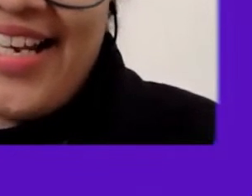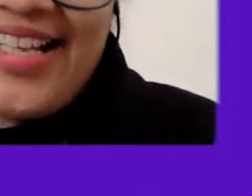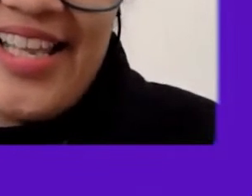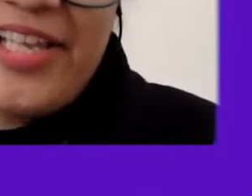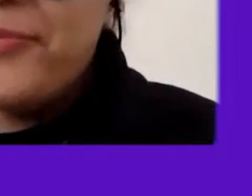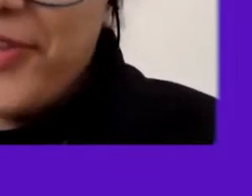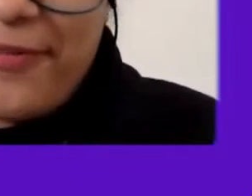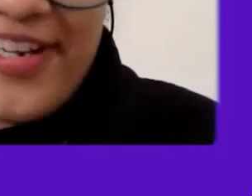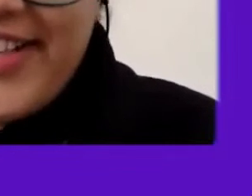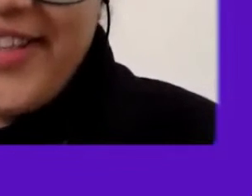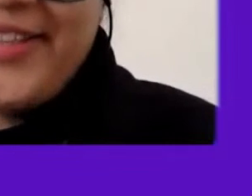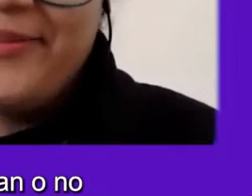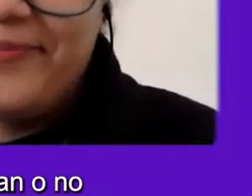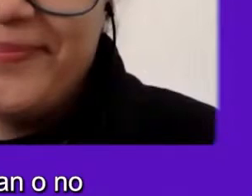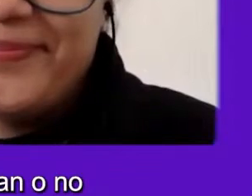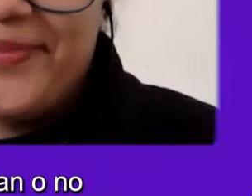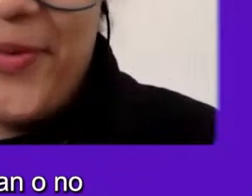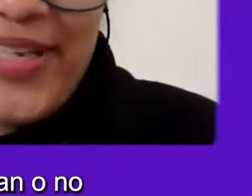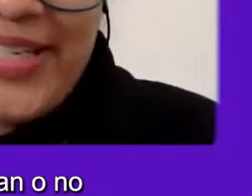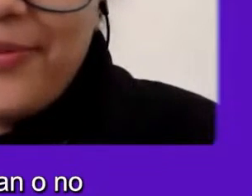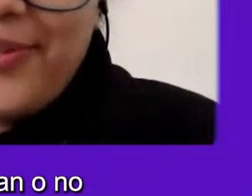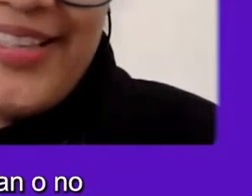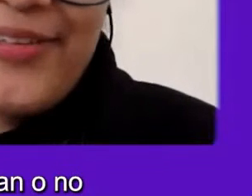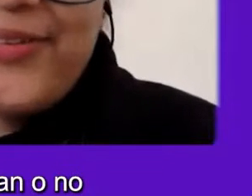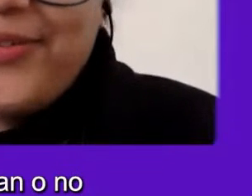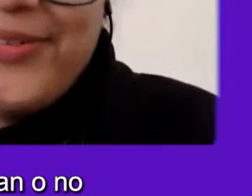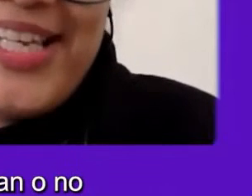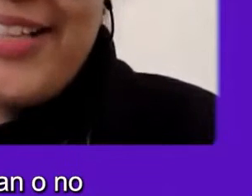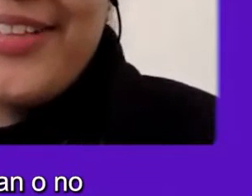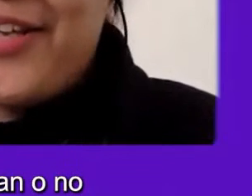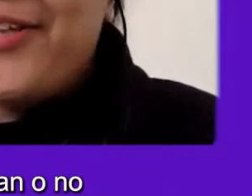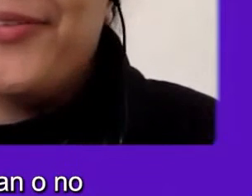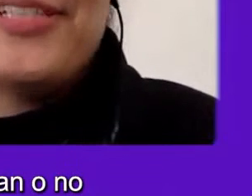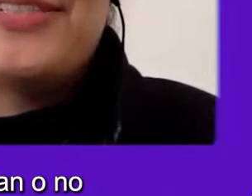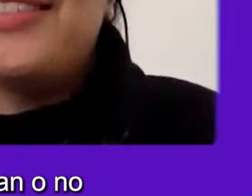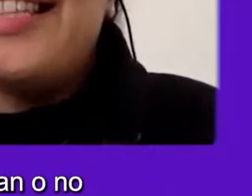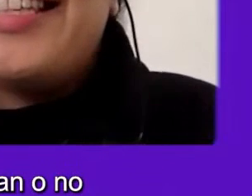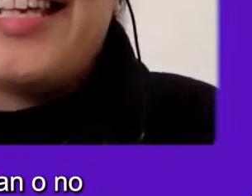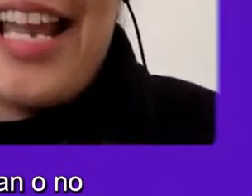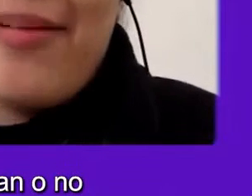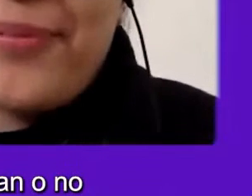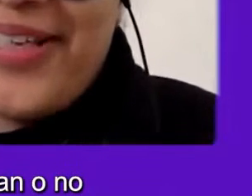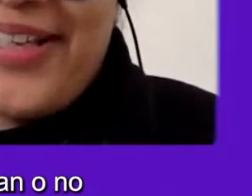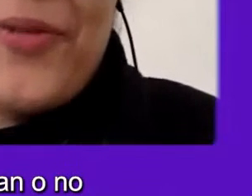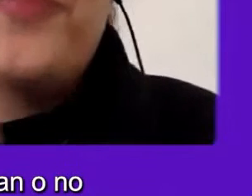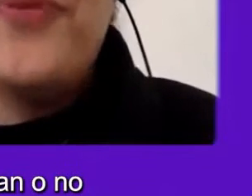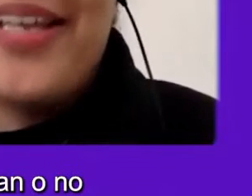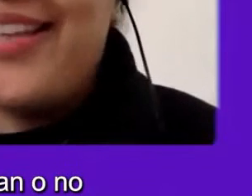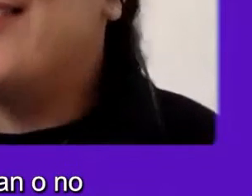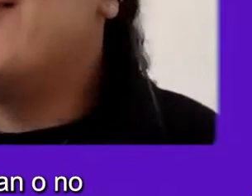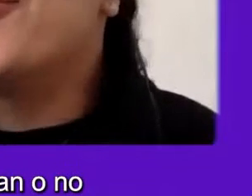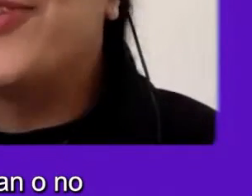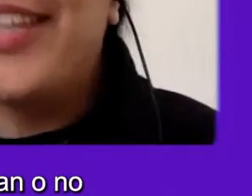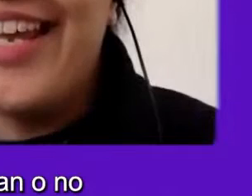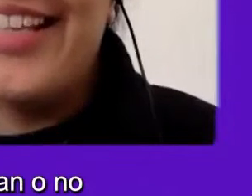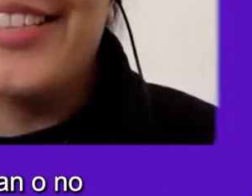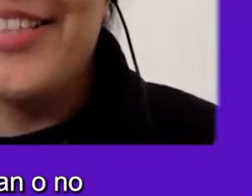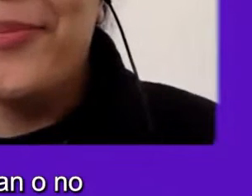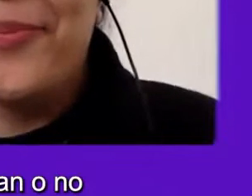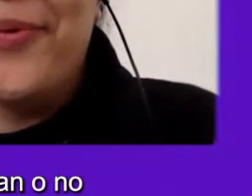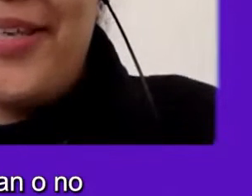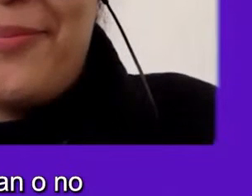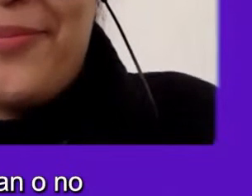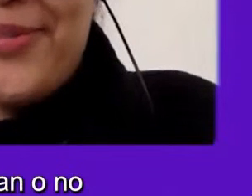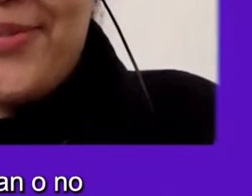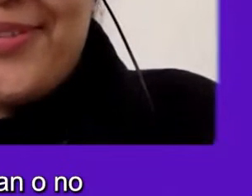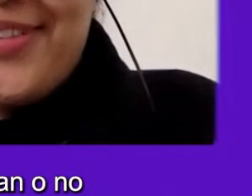Es que la realidad es muy diferente. No es porque no, o sea, no es siquiera porque no puedan o no quieran,